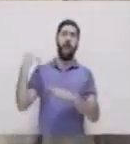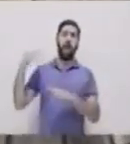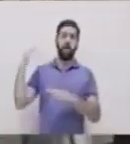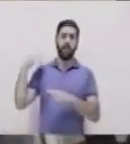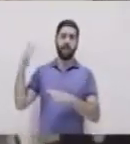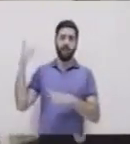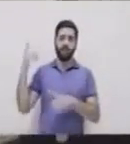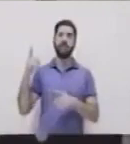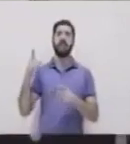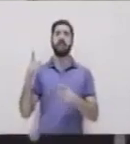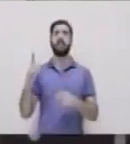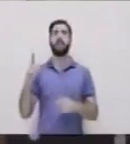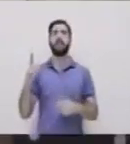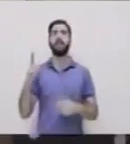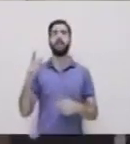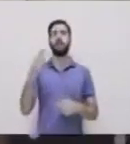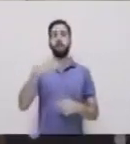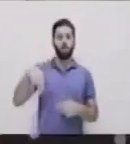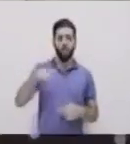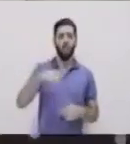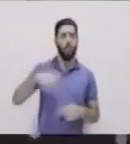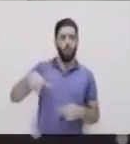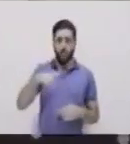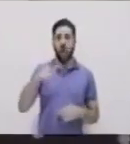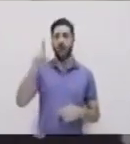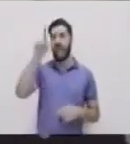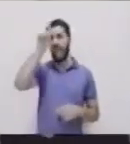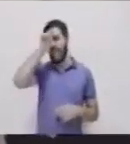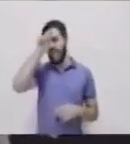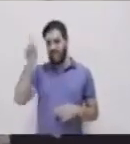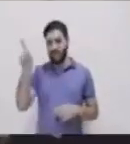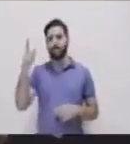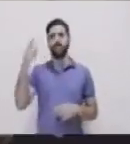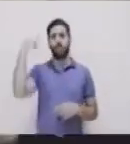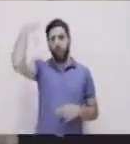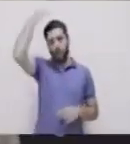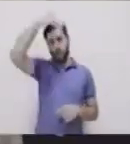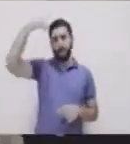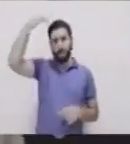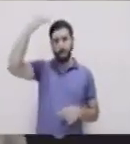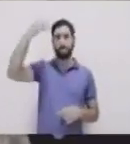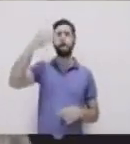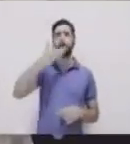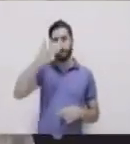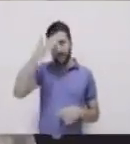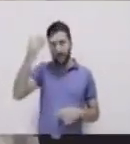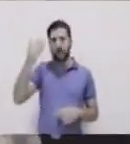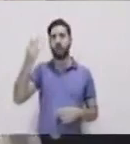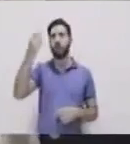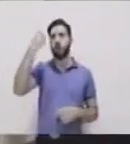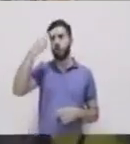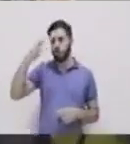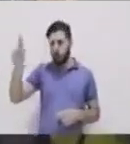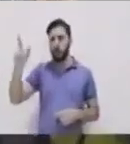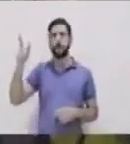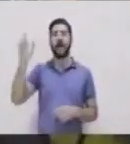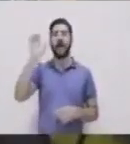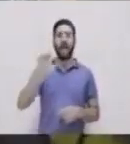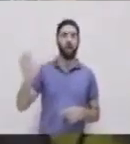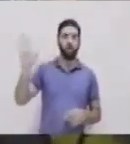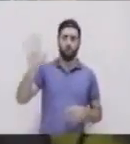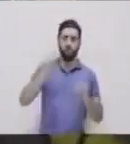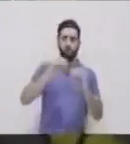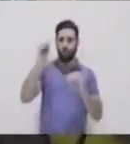musicales de la antigüedad en Asiria, en Persia, en Egipto, Grecia, Roma,